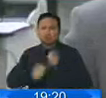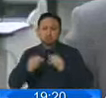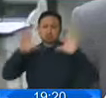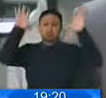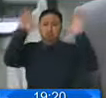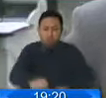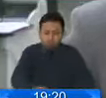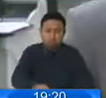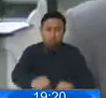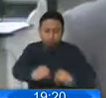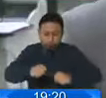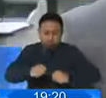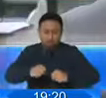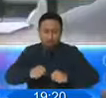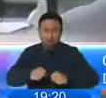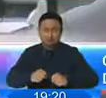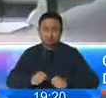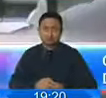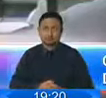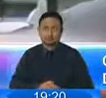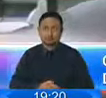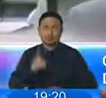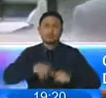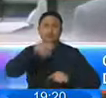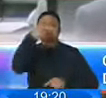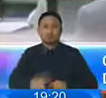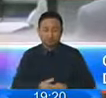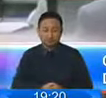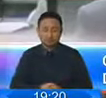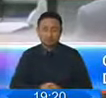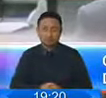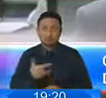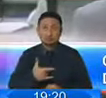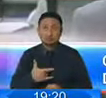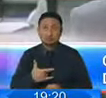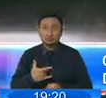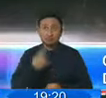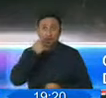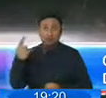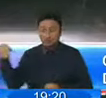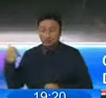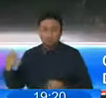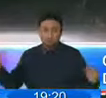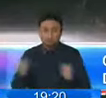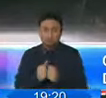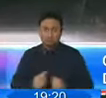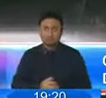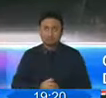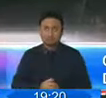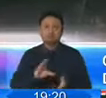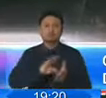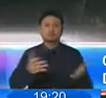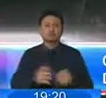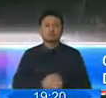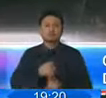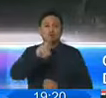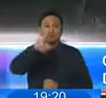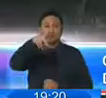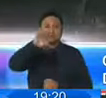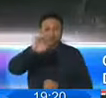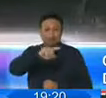lanzarse sobre el ciudadano y detener la caída. Le apoyó su conductor. El ciudadano fue llevado al UPC de Llano